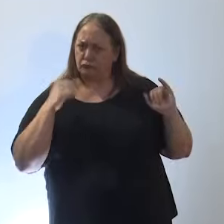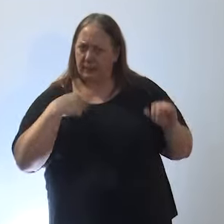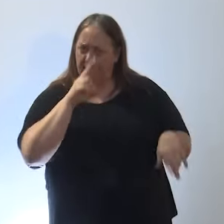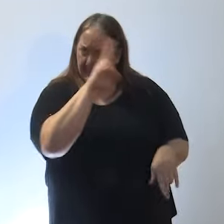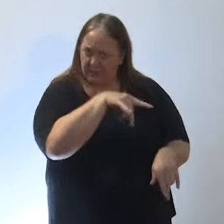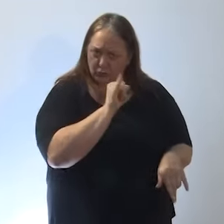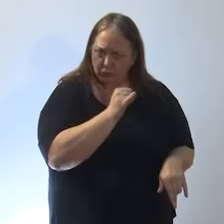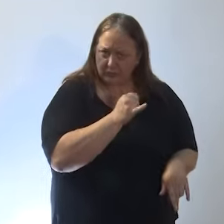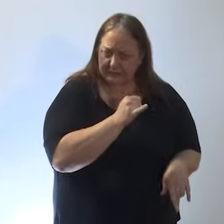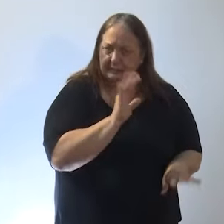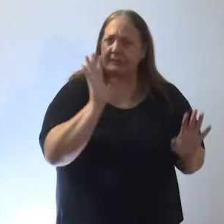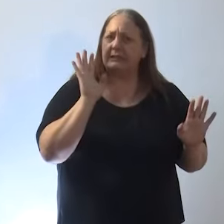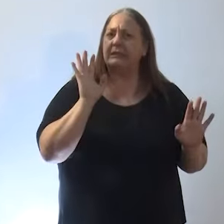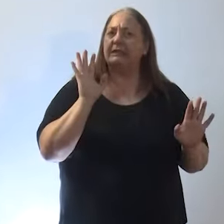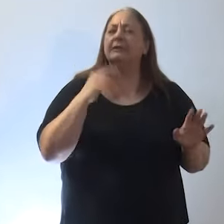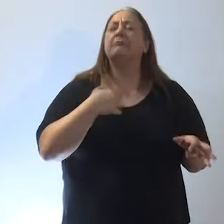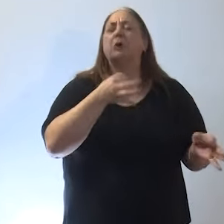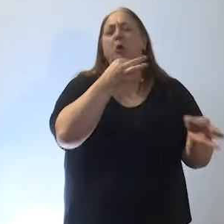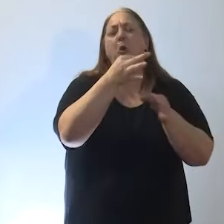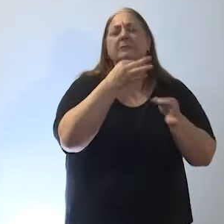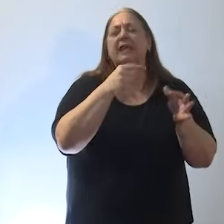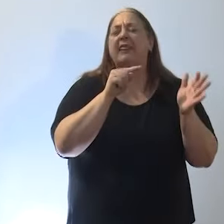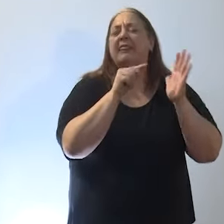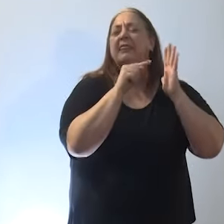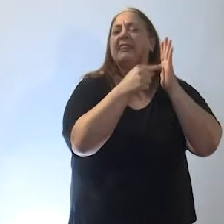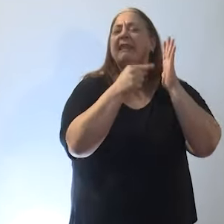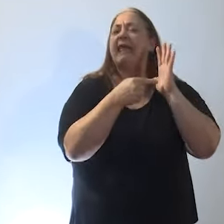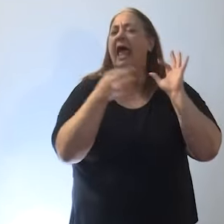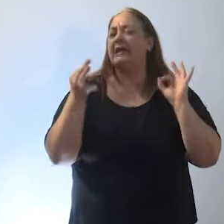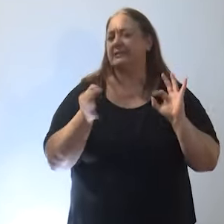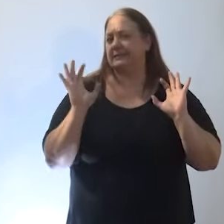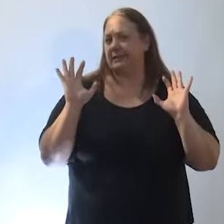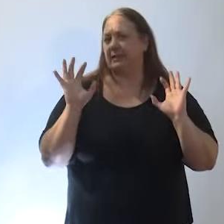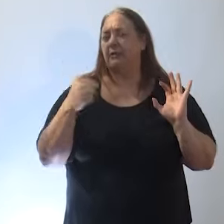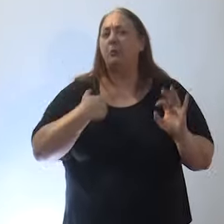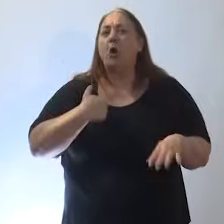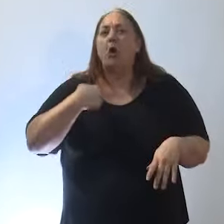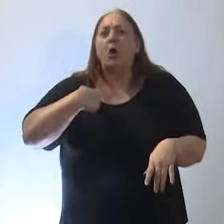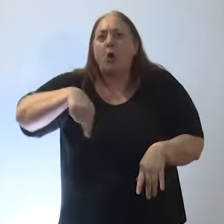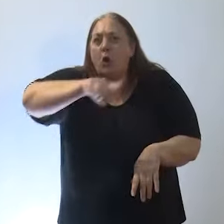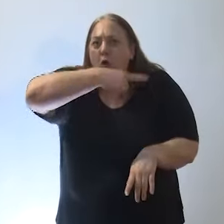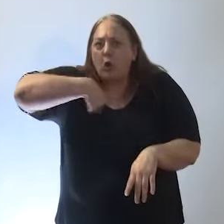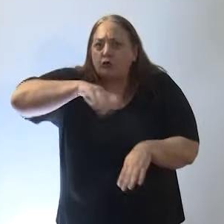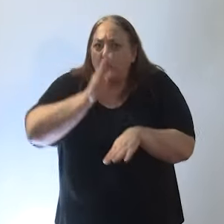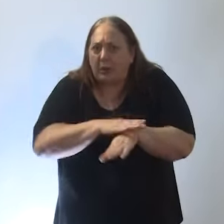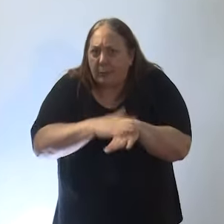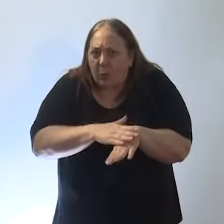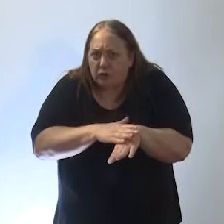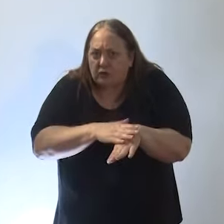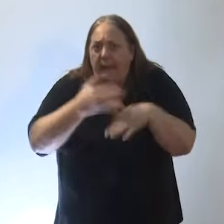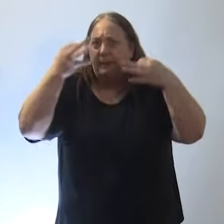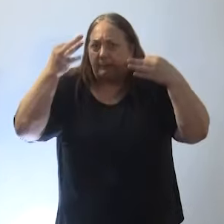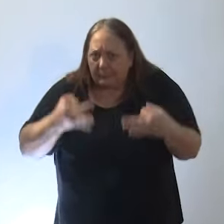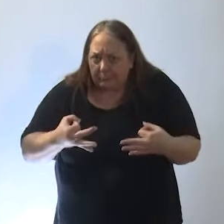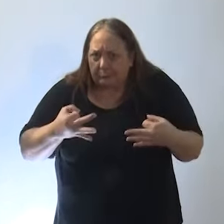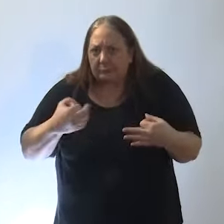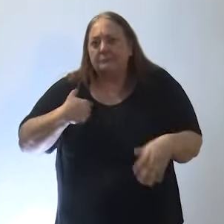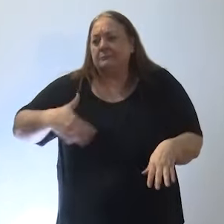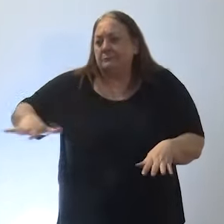Quizás de para conversarlo en detalle cierto pero nosotros no nos podemos hacer cargo o sea nosotros como proyecto nacional popular